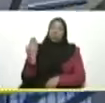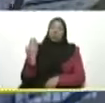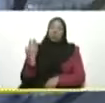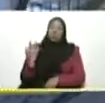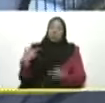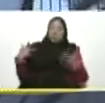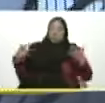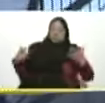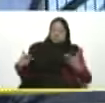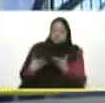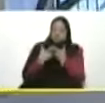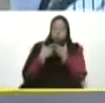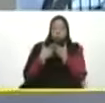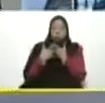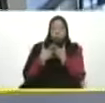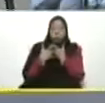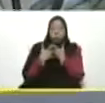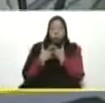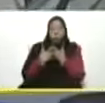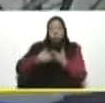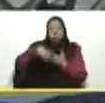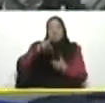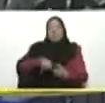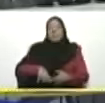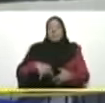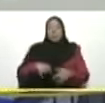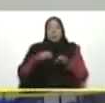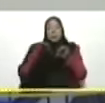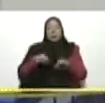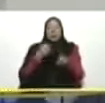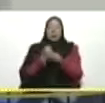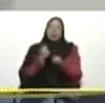la guerra más intensa